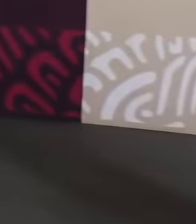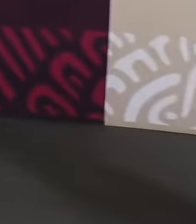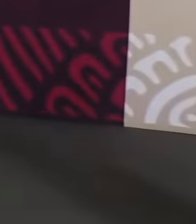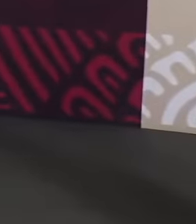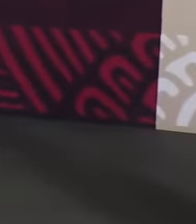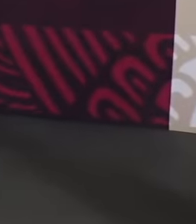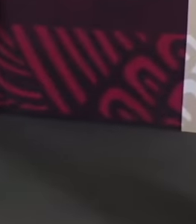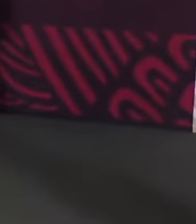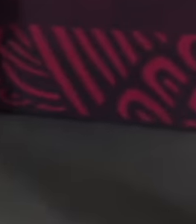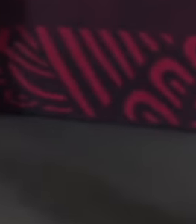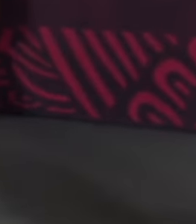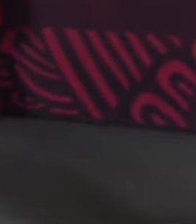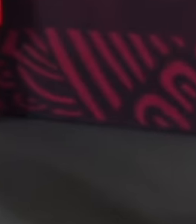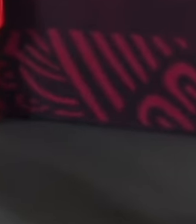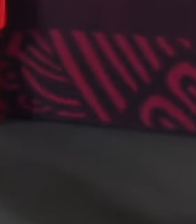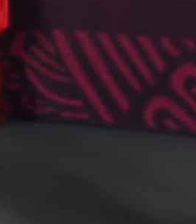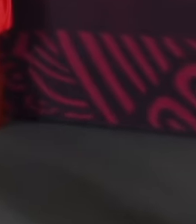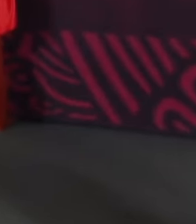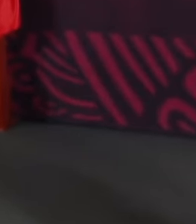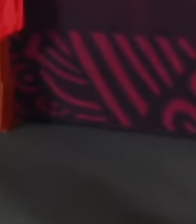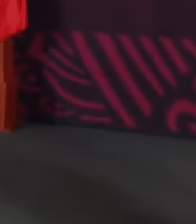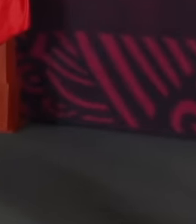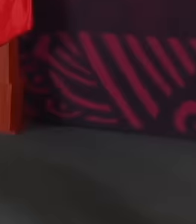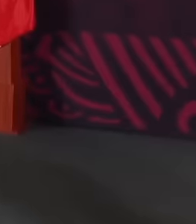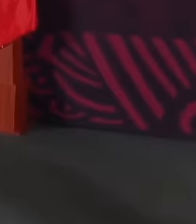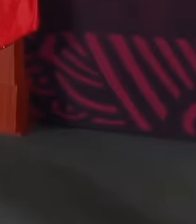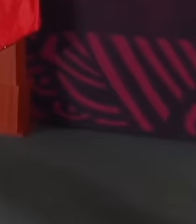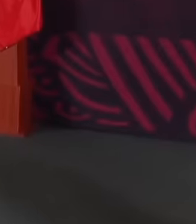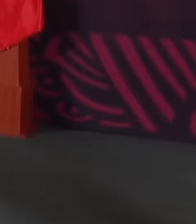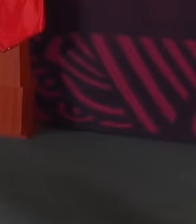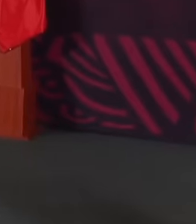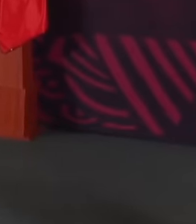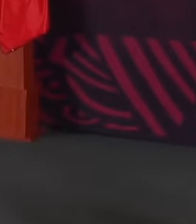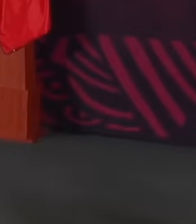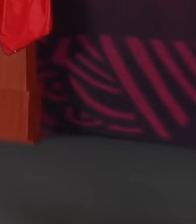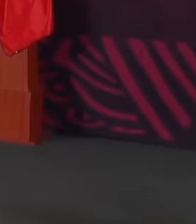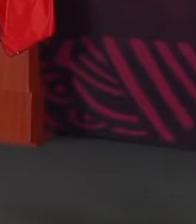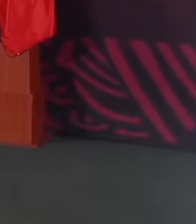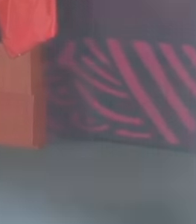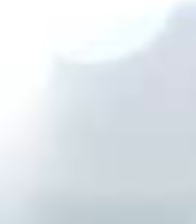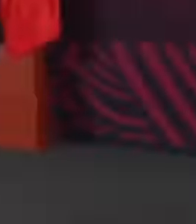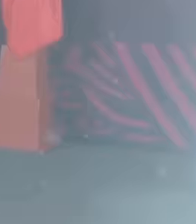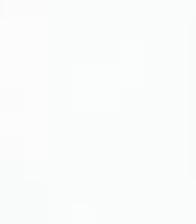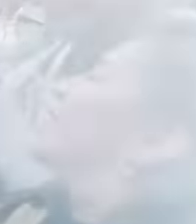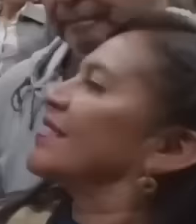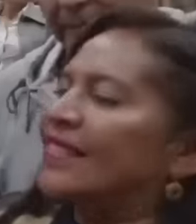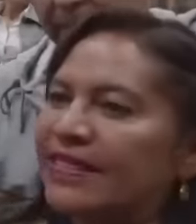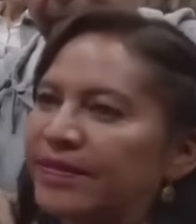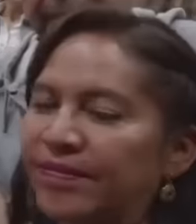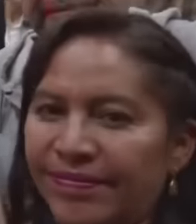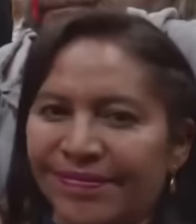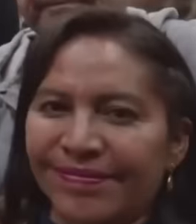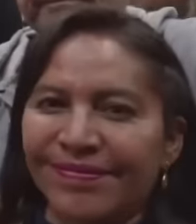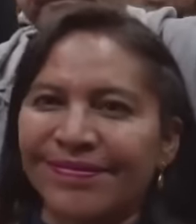de Diputados, en lo general, el dictamen que reforma el Poder Judicial. Son